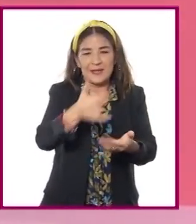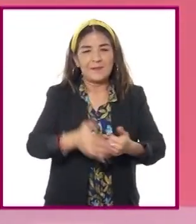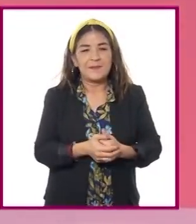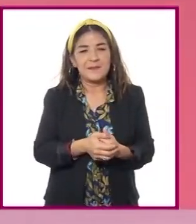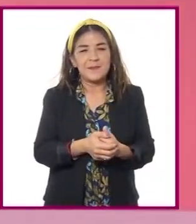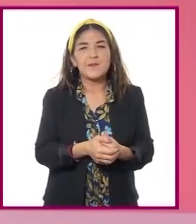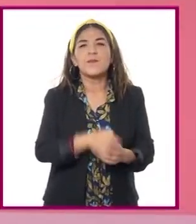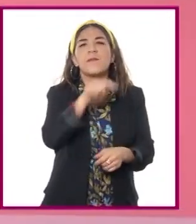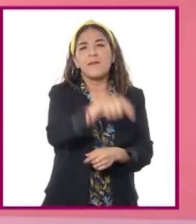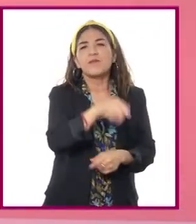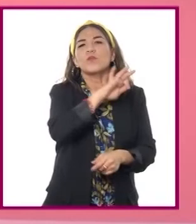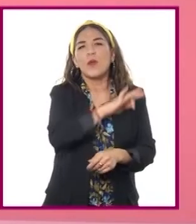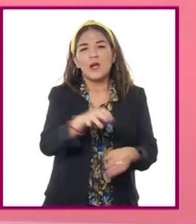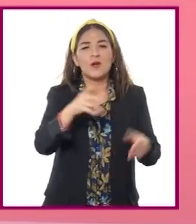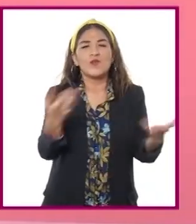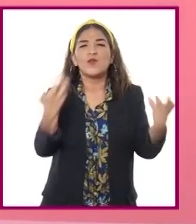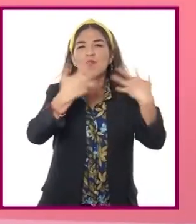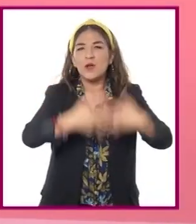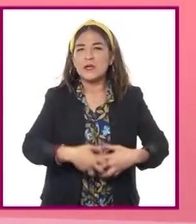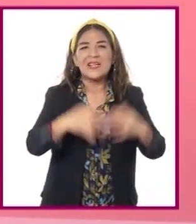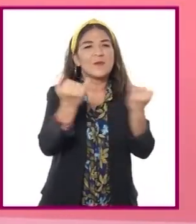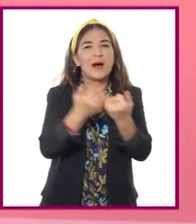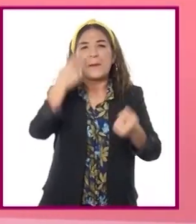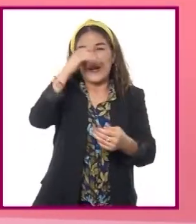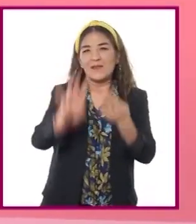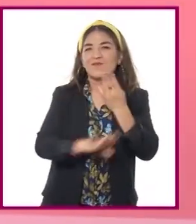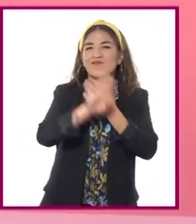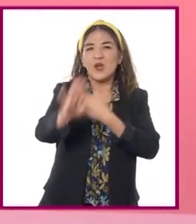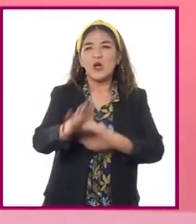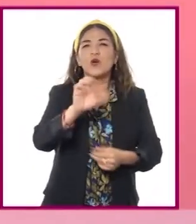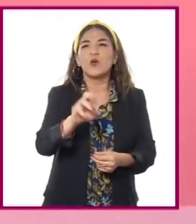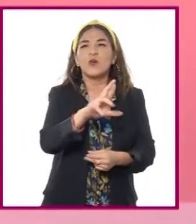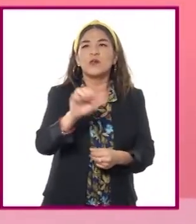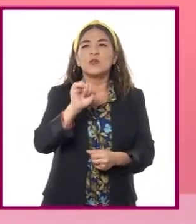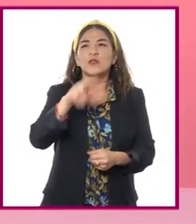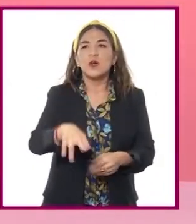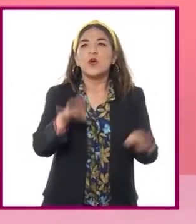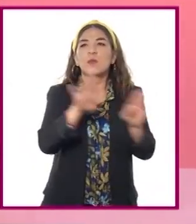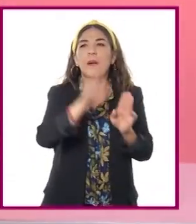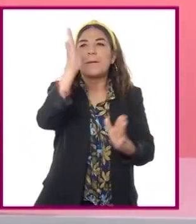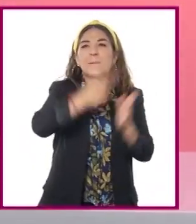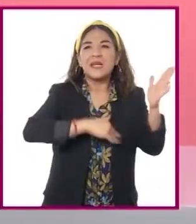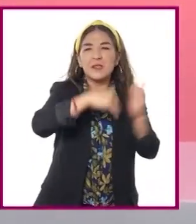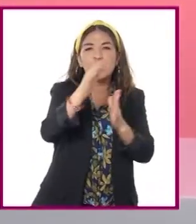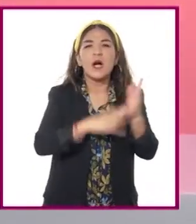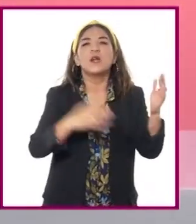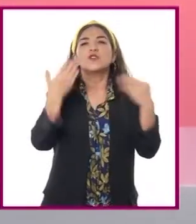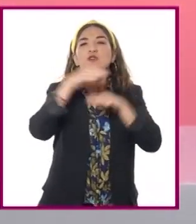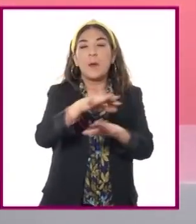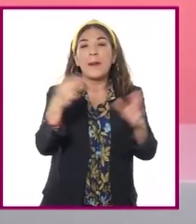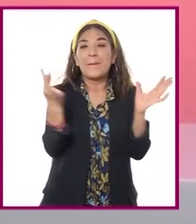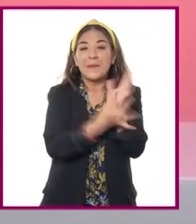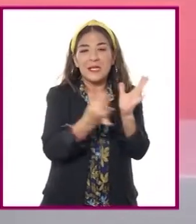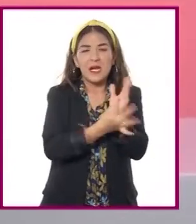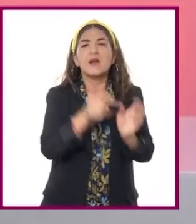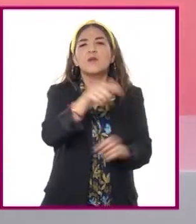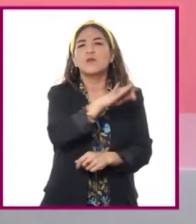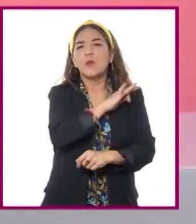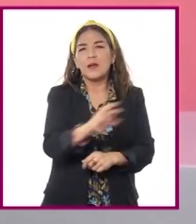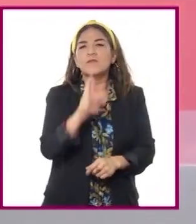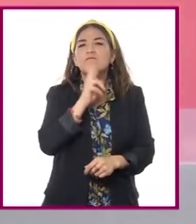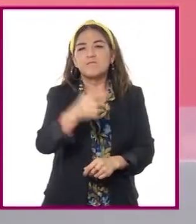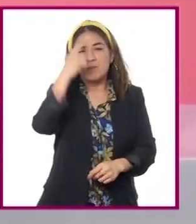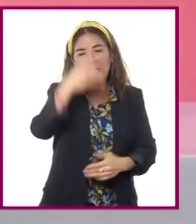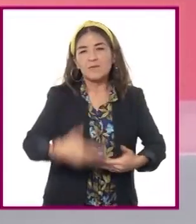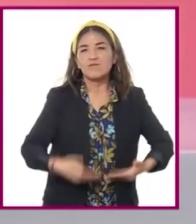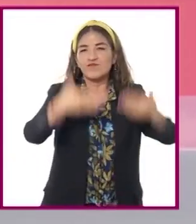funcionan algunos recubrimientos anticorrosivos. Una película de pintura sobre un metal puede actuar como una